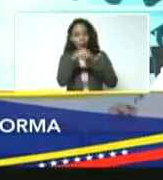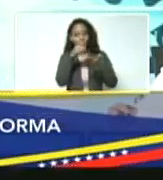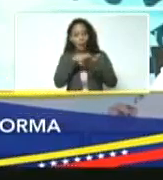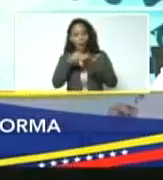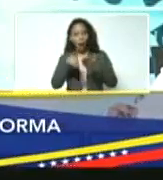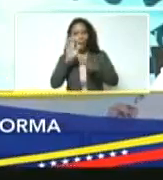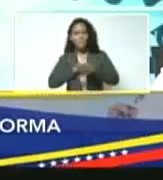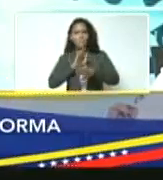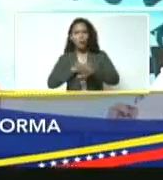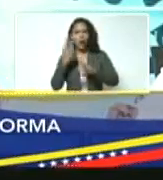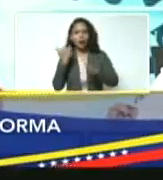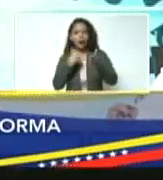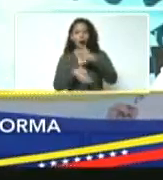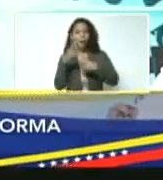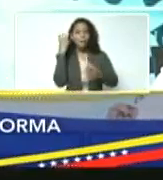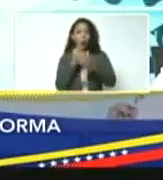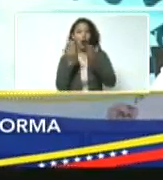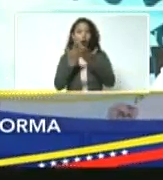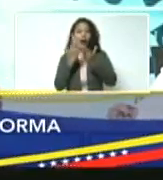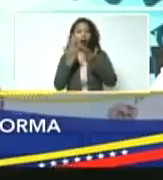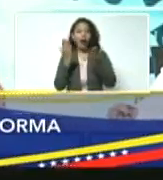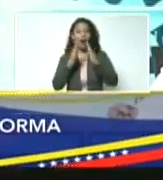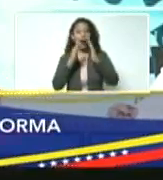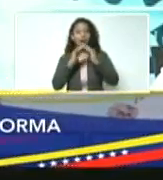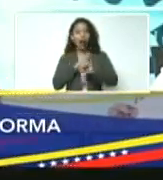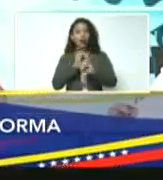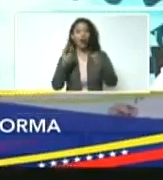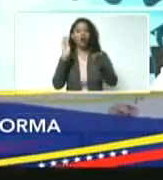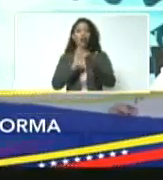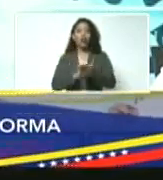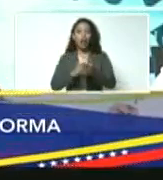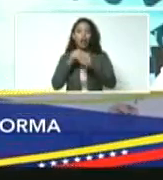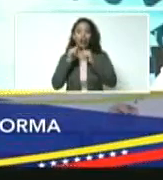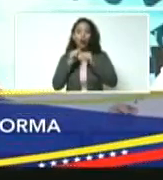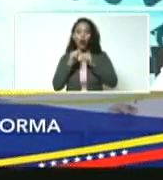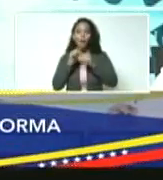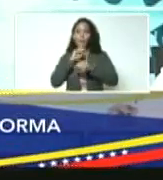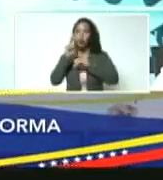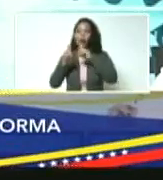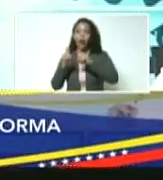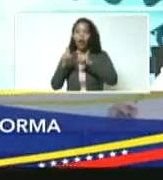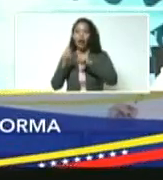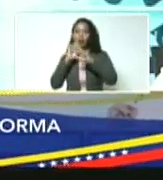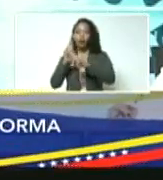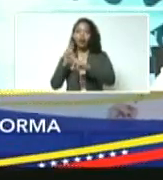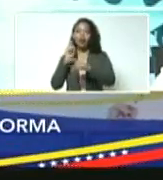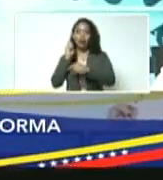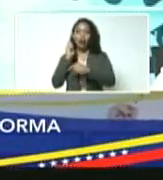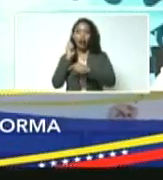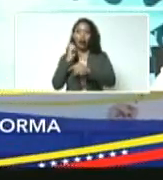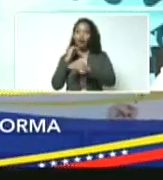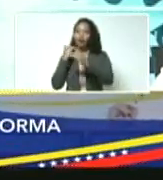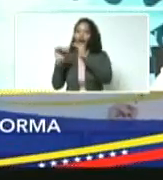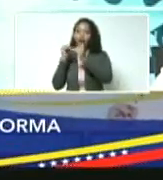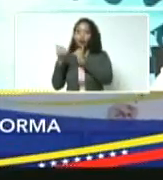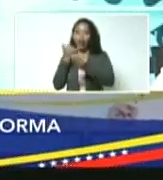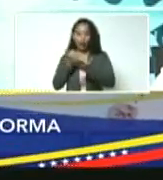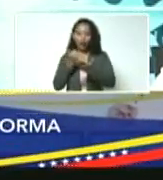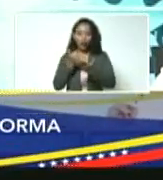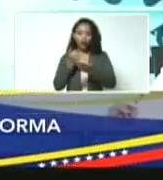porque cuando se va a su casa termina otra vez en el teléfono respondiendo preguntas, mandando tareas por el teléfono.